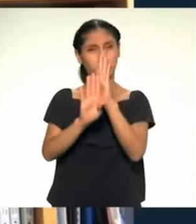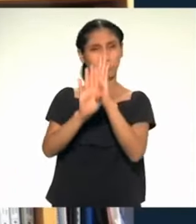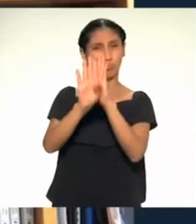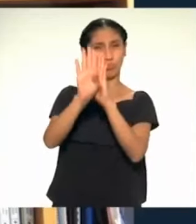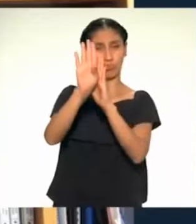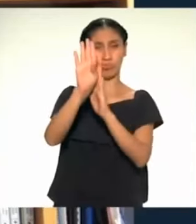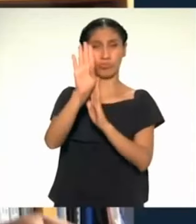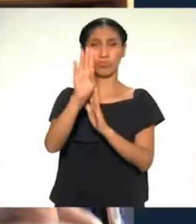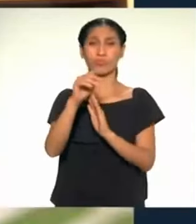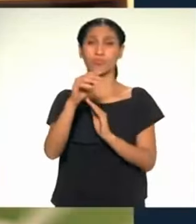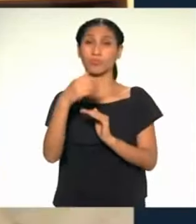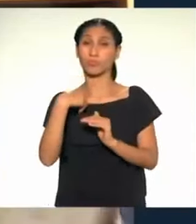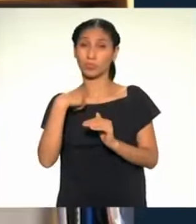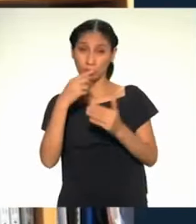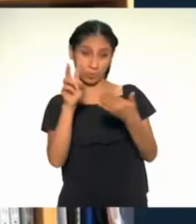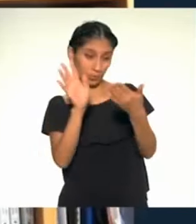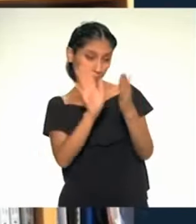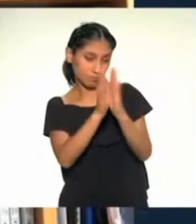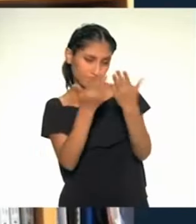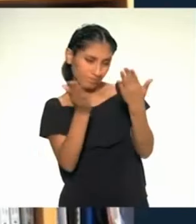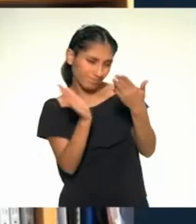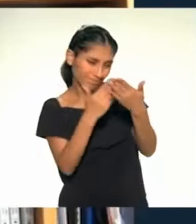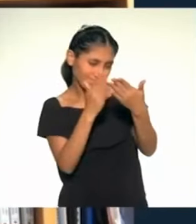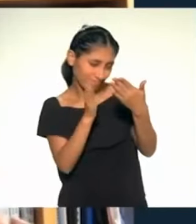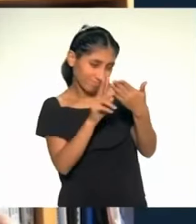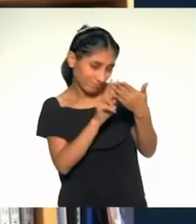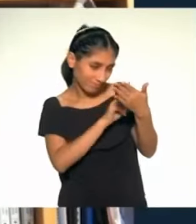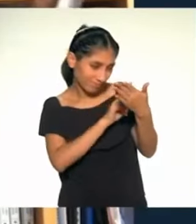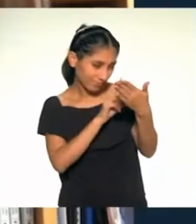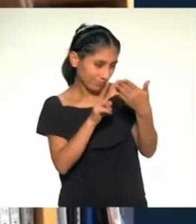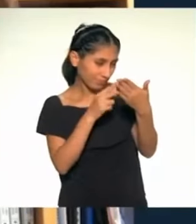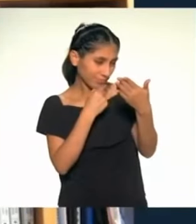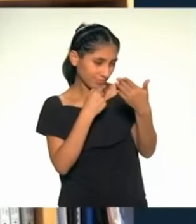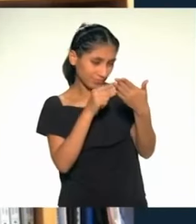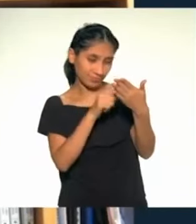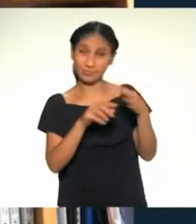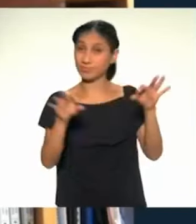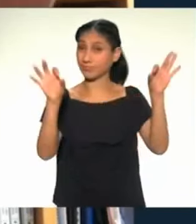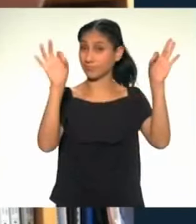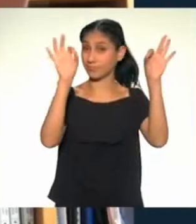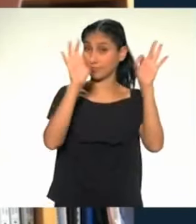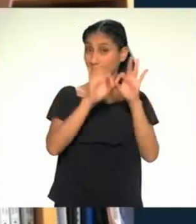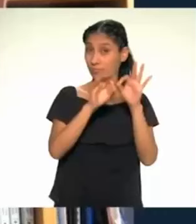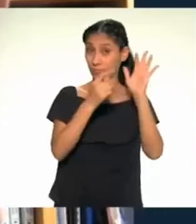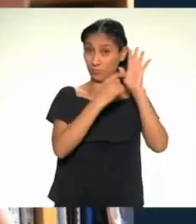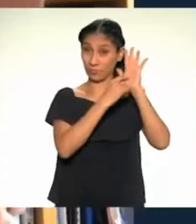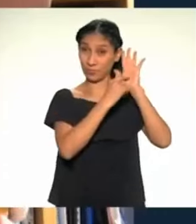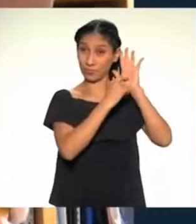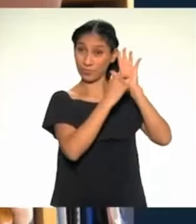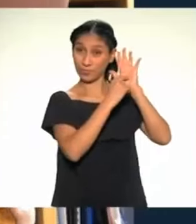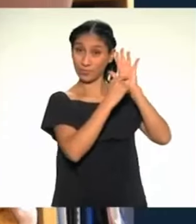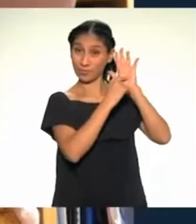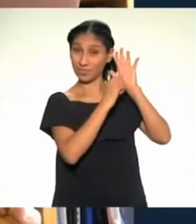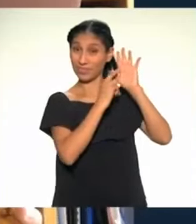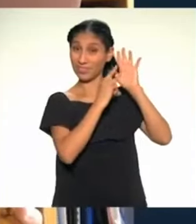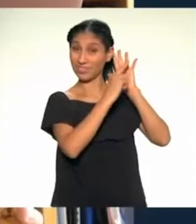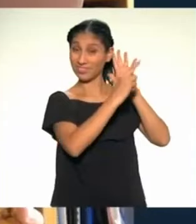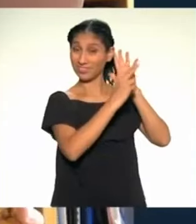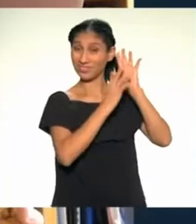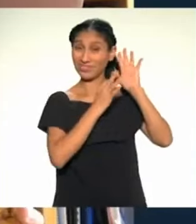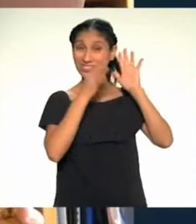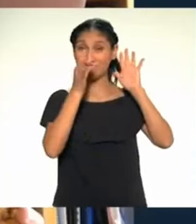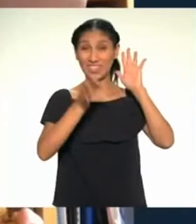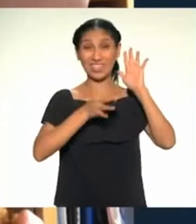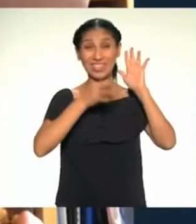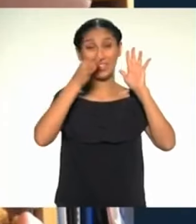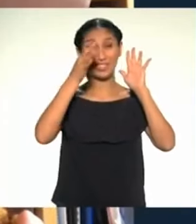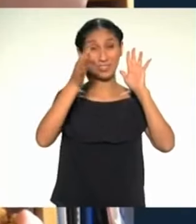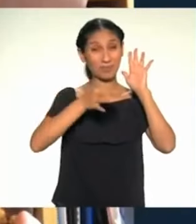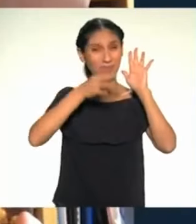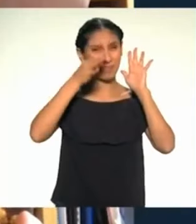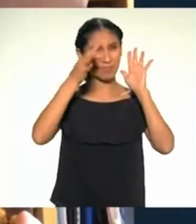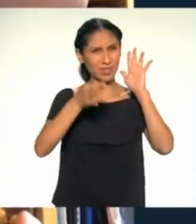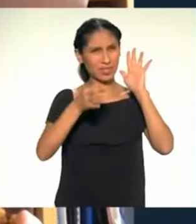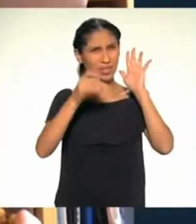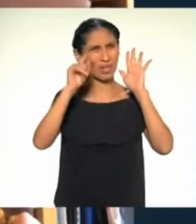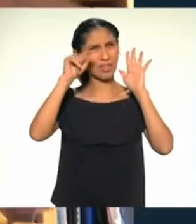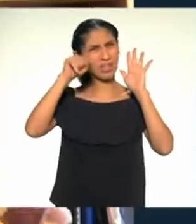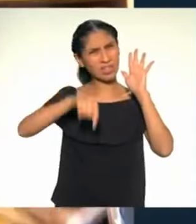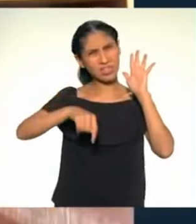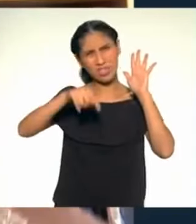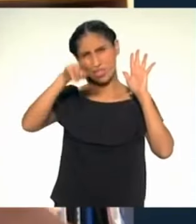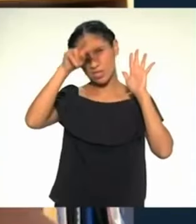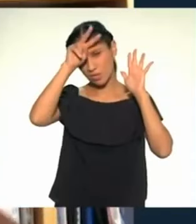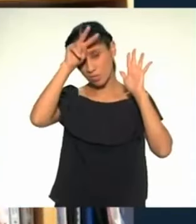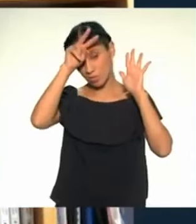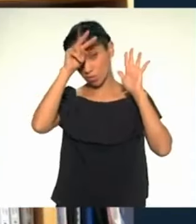justamente un libro muy importante sobre la línea de base de la diversidad genética del maíz peruano.